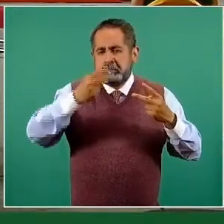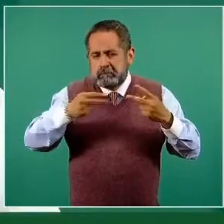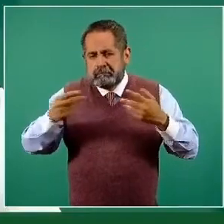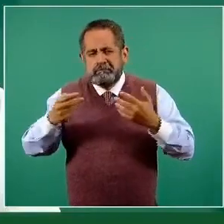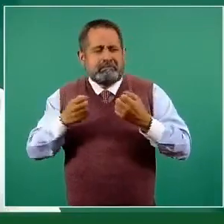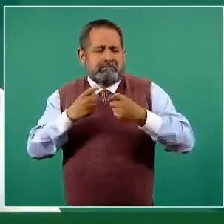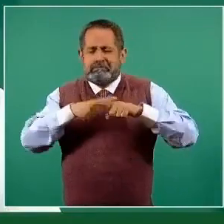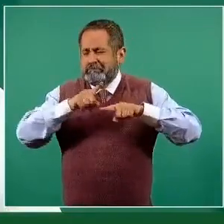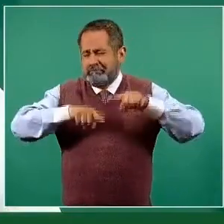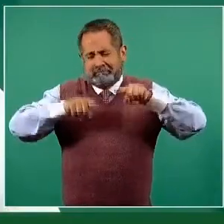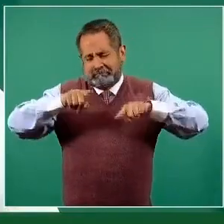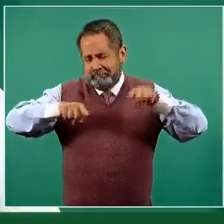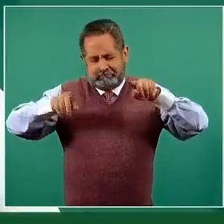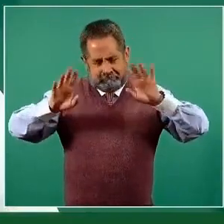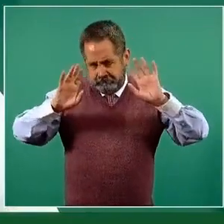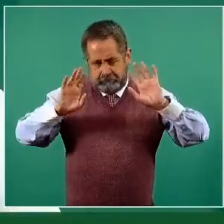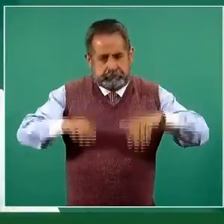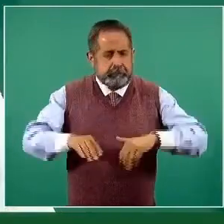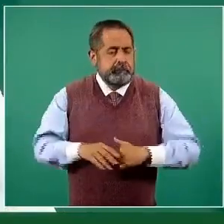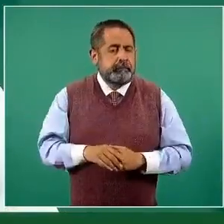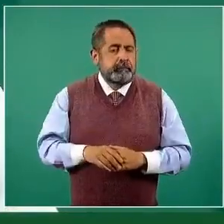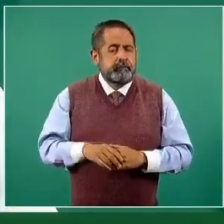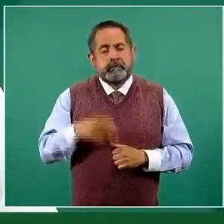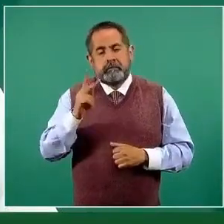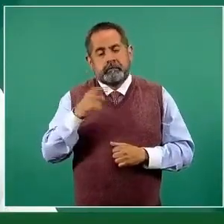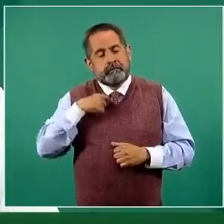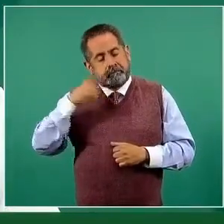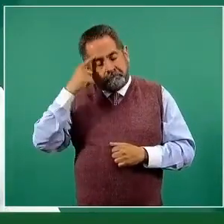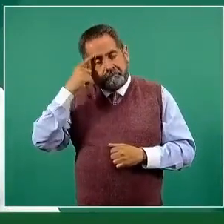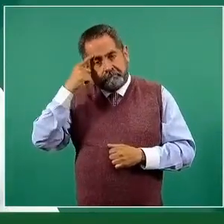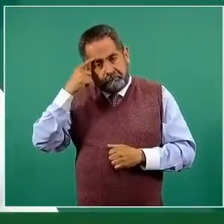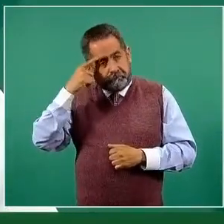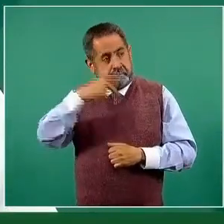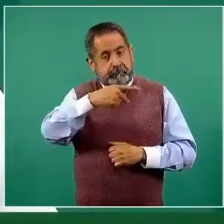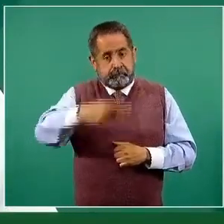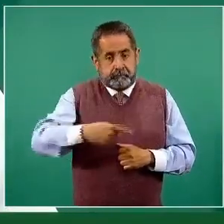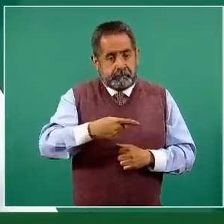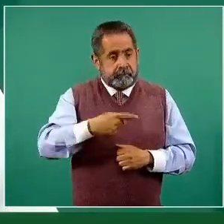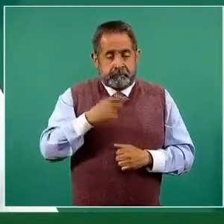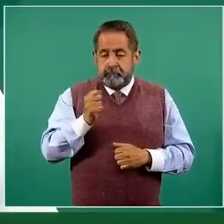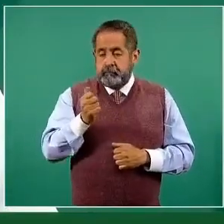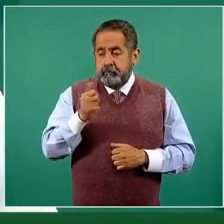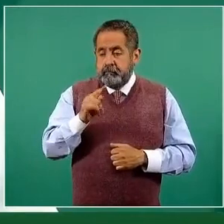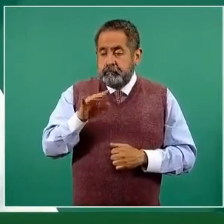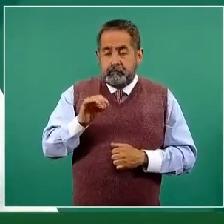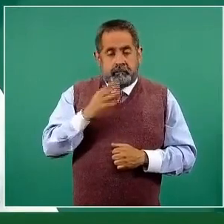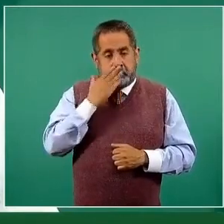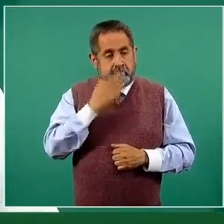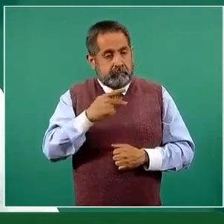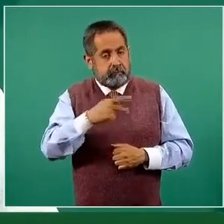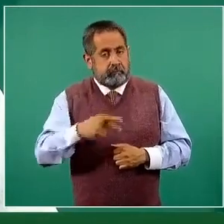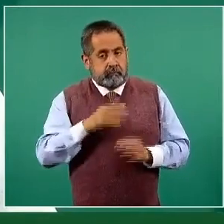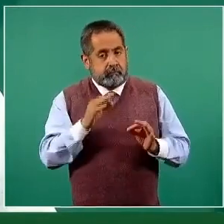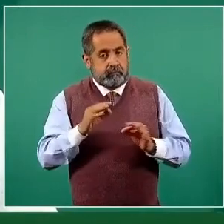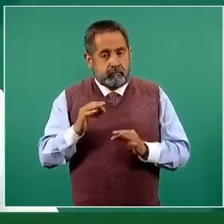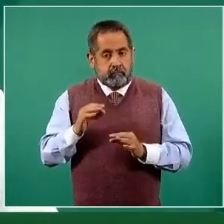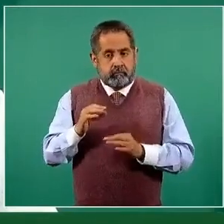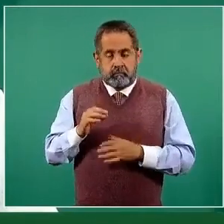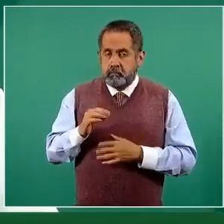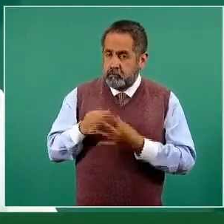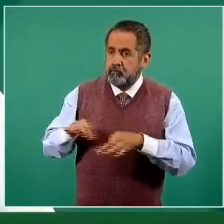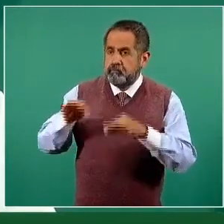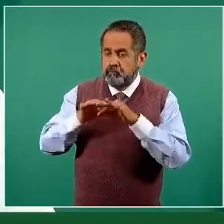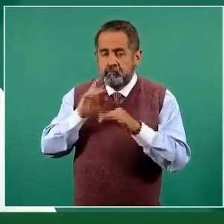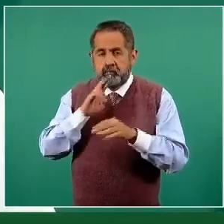4. Y ciertamente la pregunta que hace Santiago Castillo es una pregunta científicamente